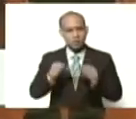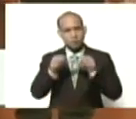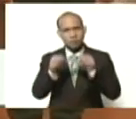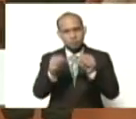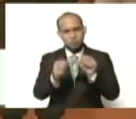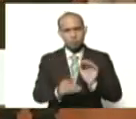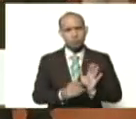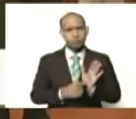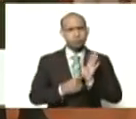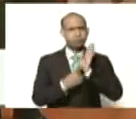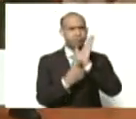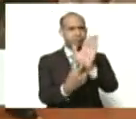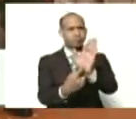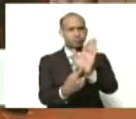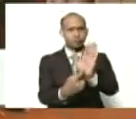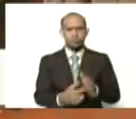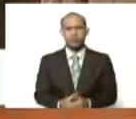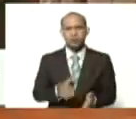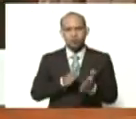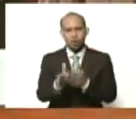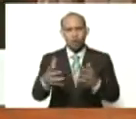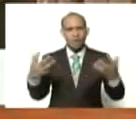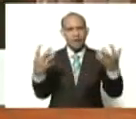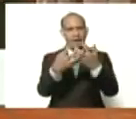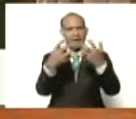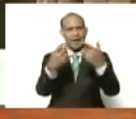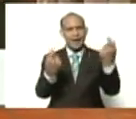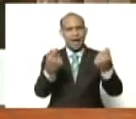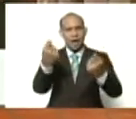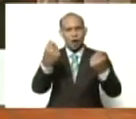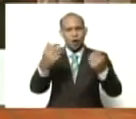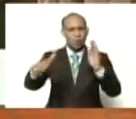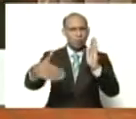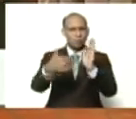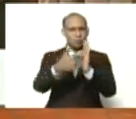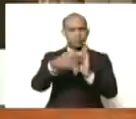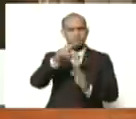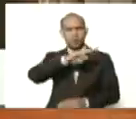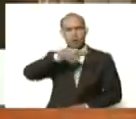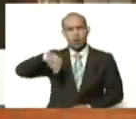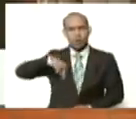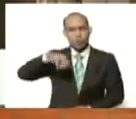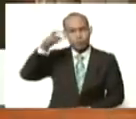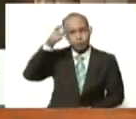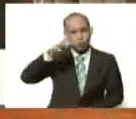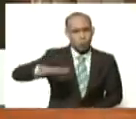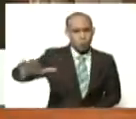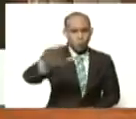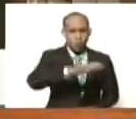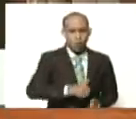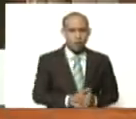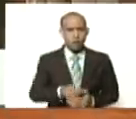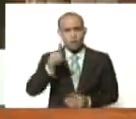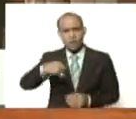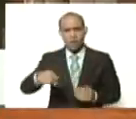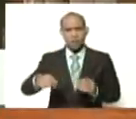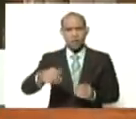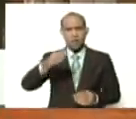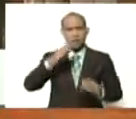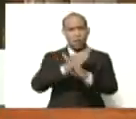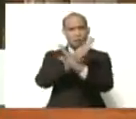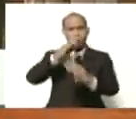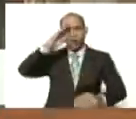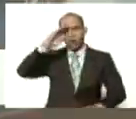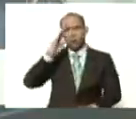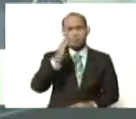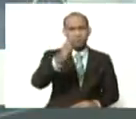demostrando que a pesar de la guerra económica criminal contra nuestro pueblo y a pesar del bloqueo dirigido por el